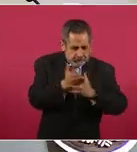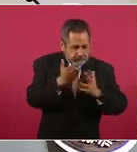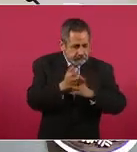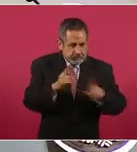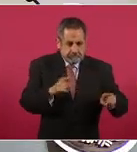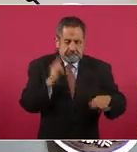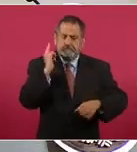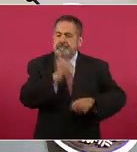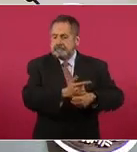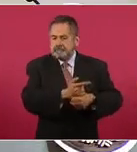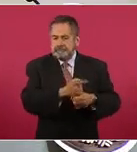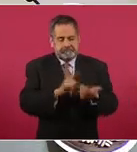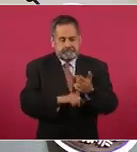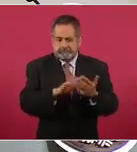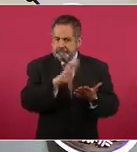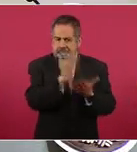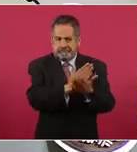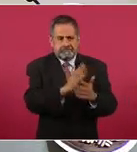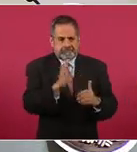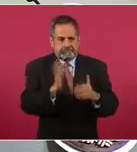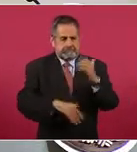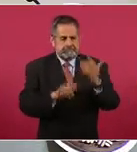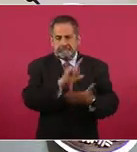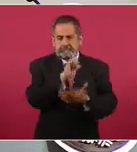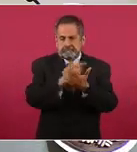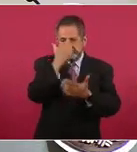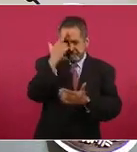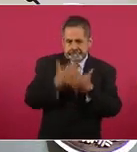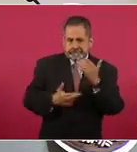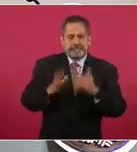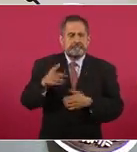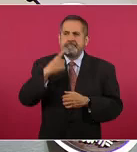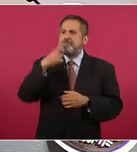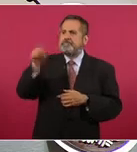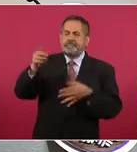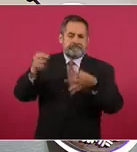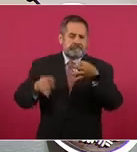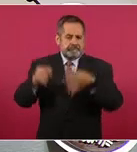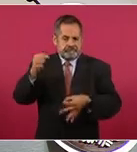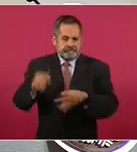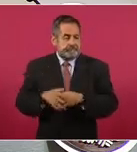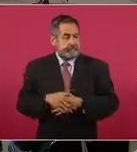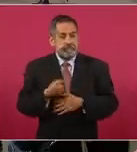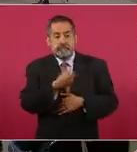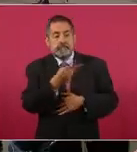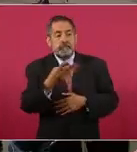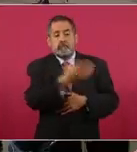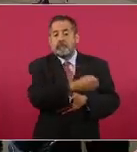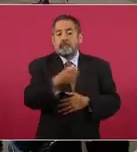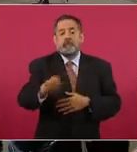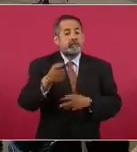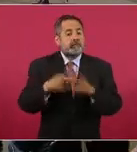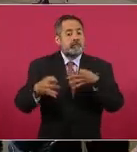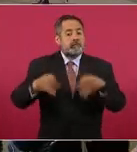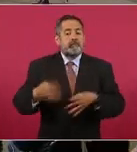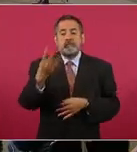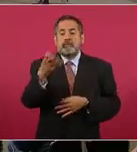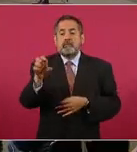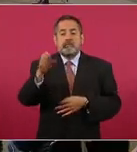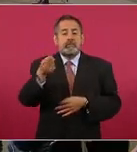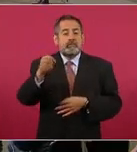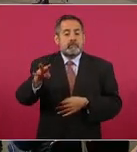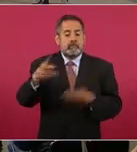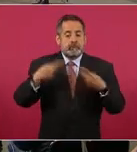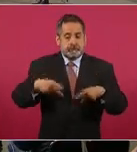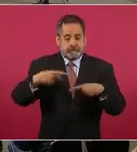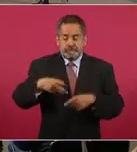otro son otro tipo de presuntos delitos. Vinculados a proceso han sido 469 personas, del